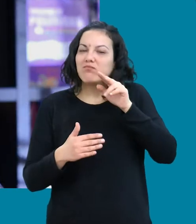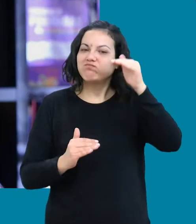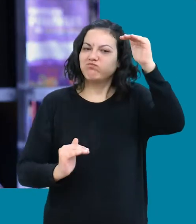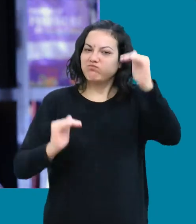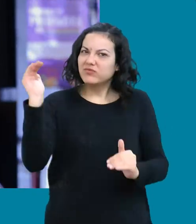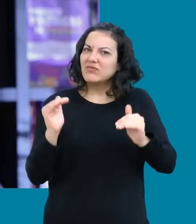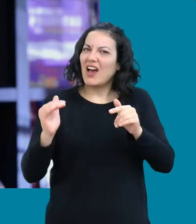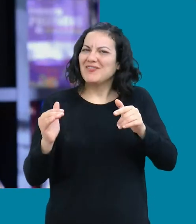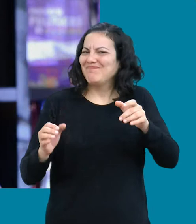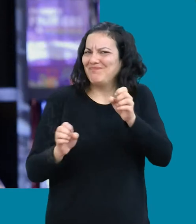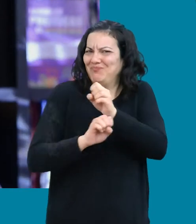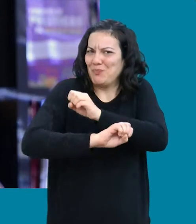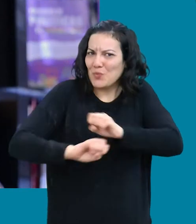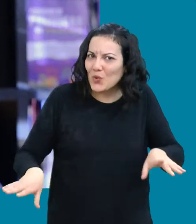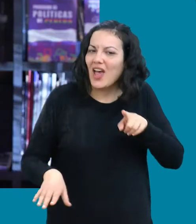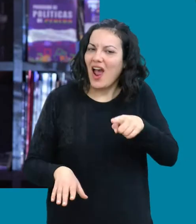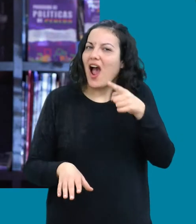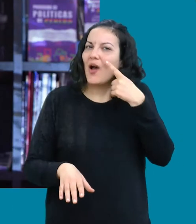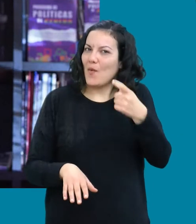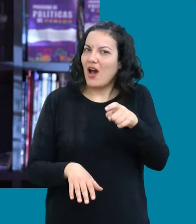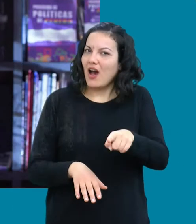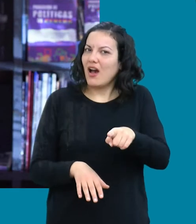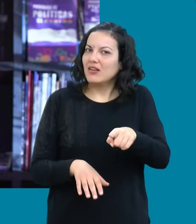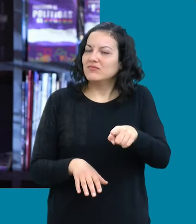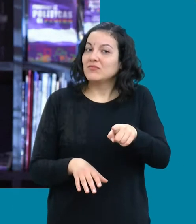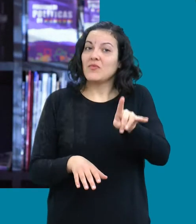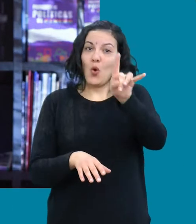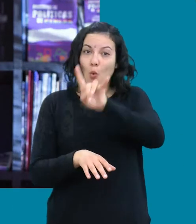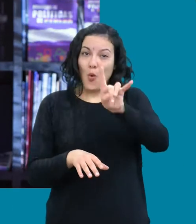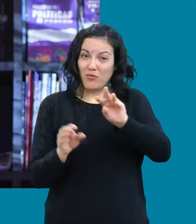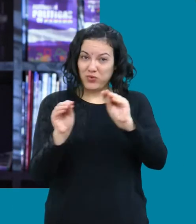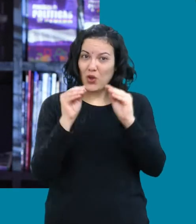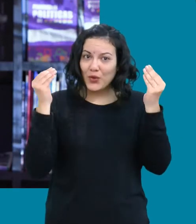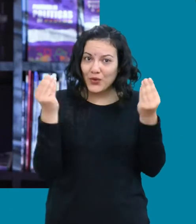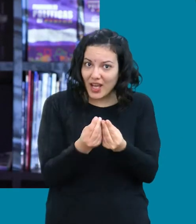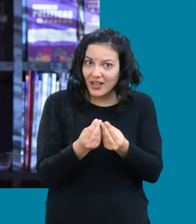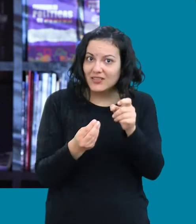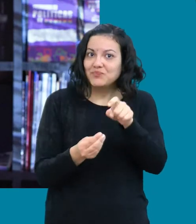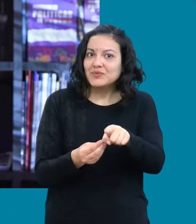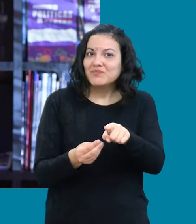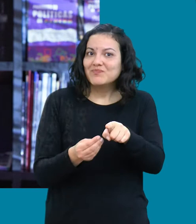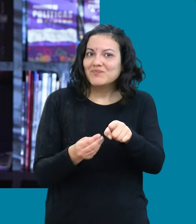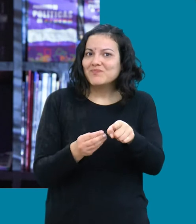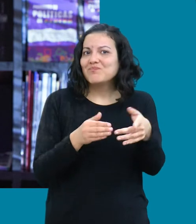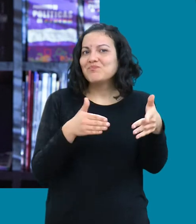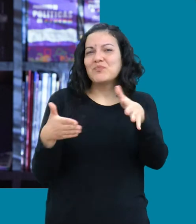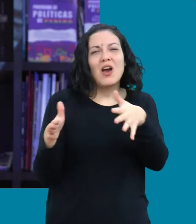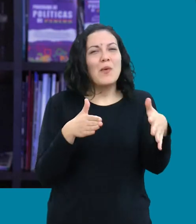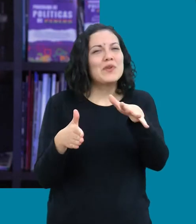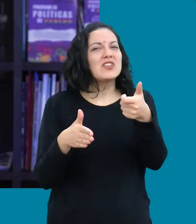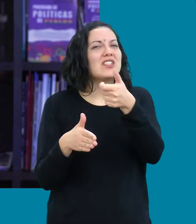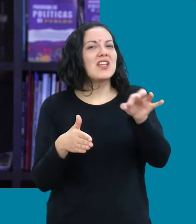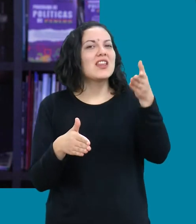una manera muy brutal. En el conjunto del sistema universitario argentino, alrededor del